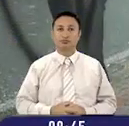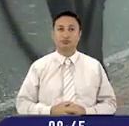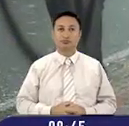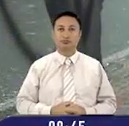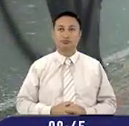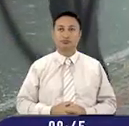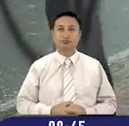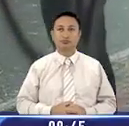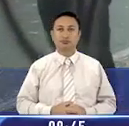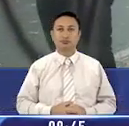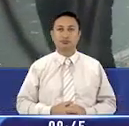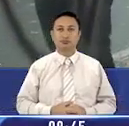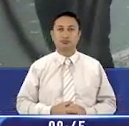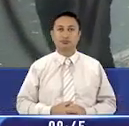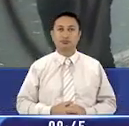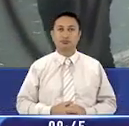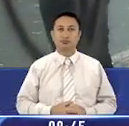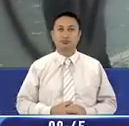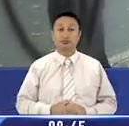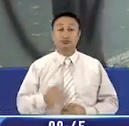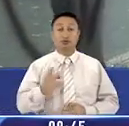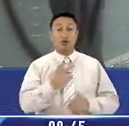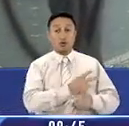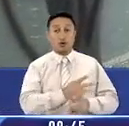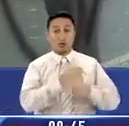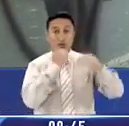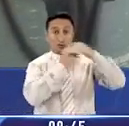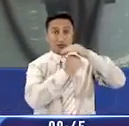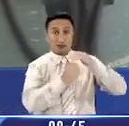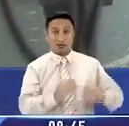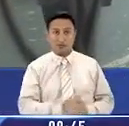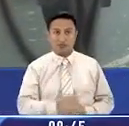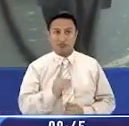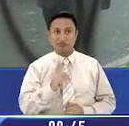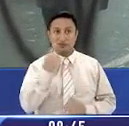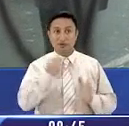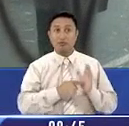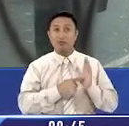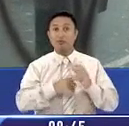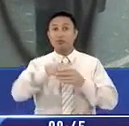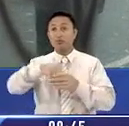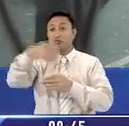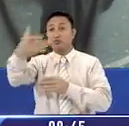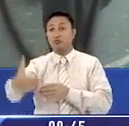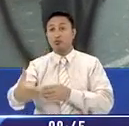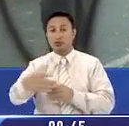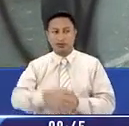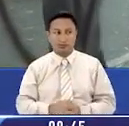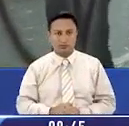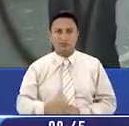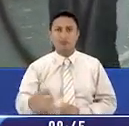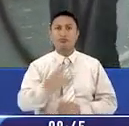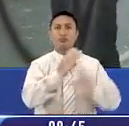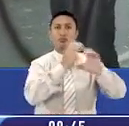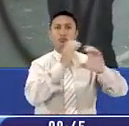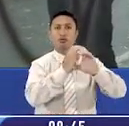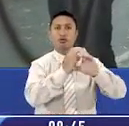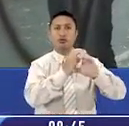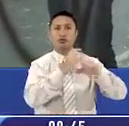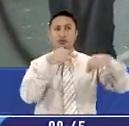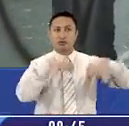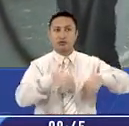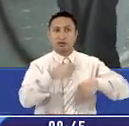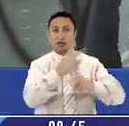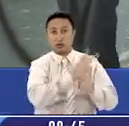No solo al metro de Quito hay que conservarlo bien. Como ejemplo, tenemos en los exteriores de la ciudad un sinnúmero de paradas de buses que también debemos cuidarlas,